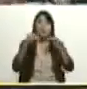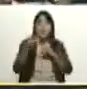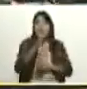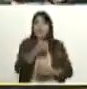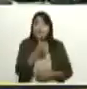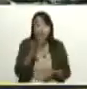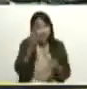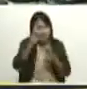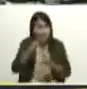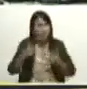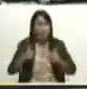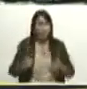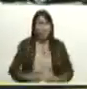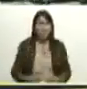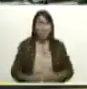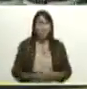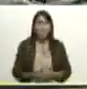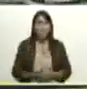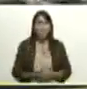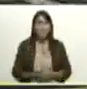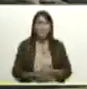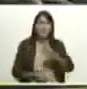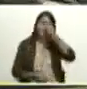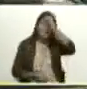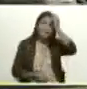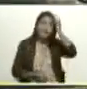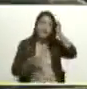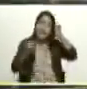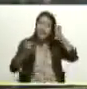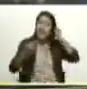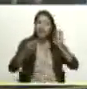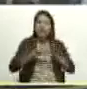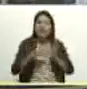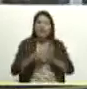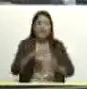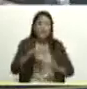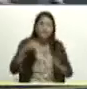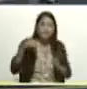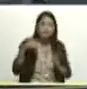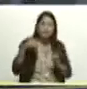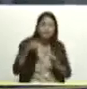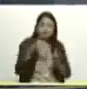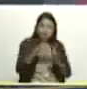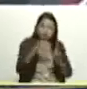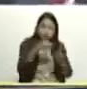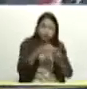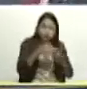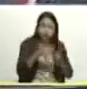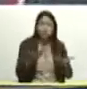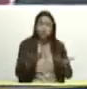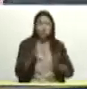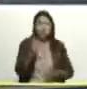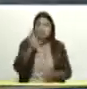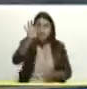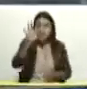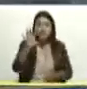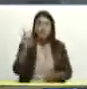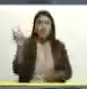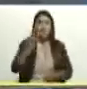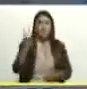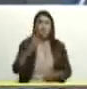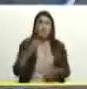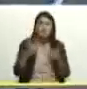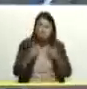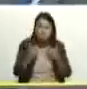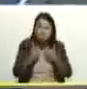inhumanas, criminales. Es una tortura al cuerpo social económico de un país, una tortura a un